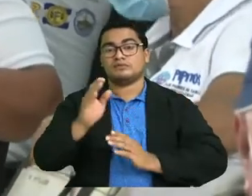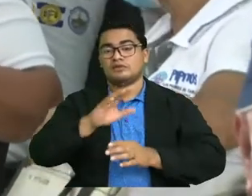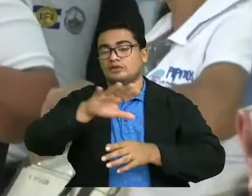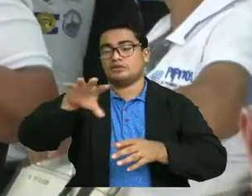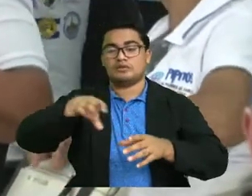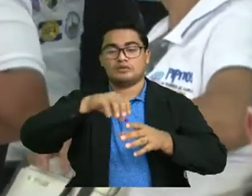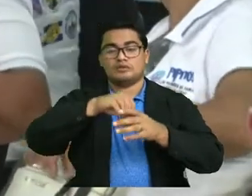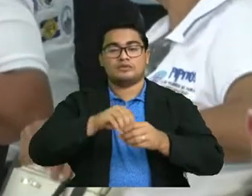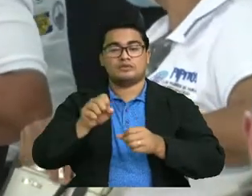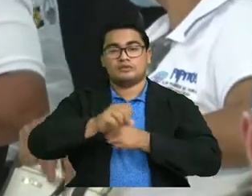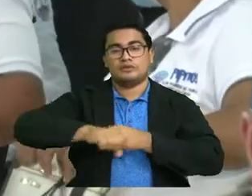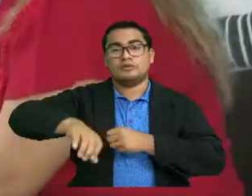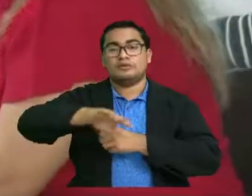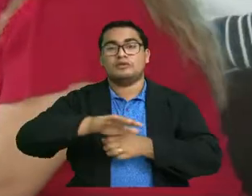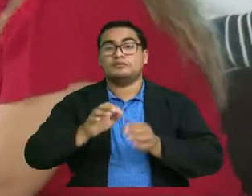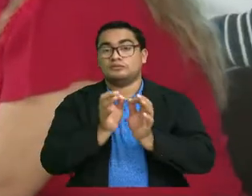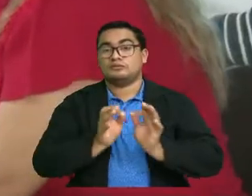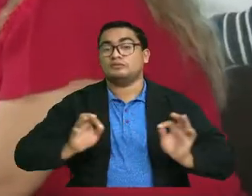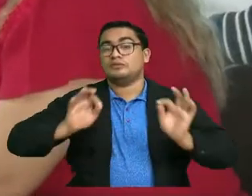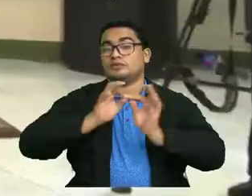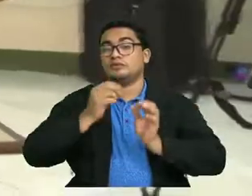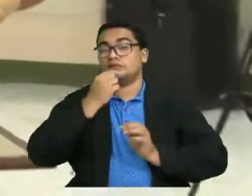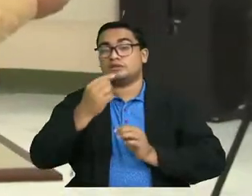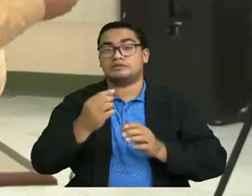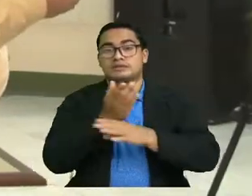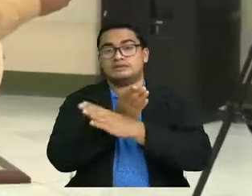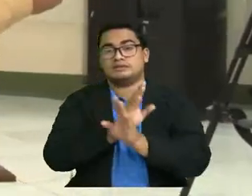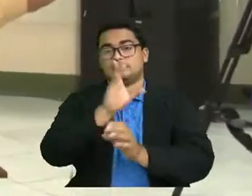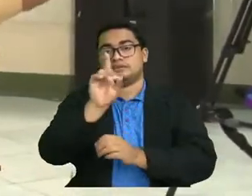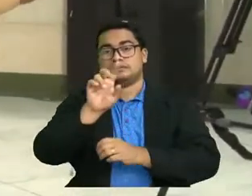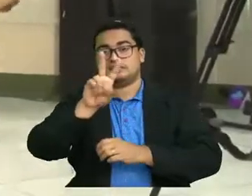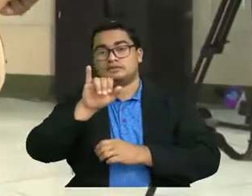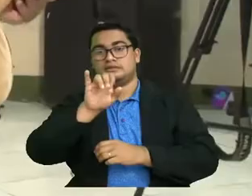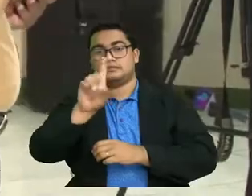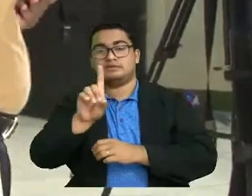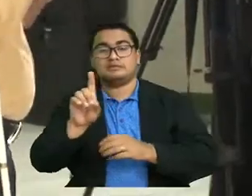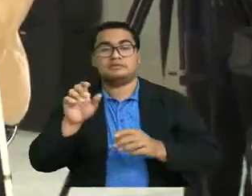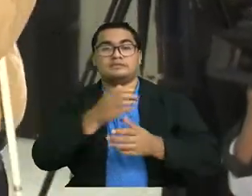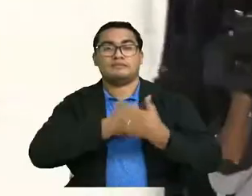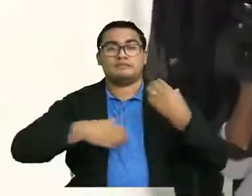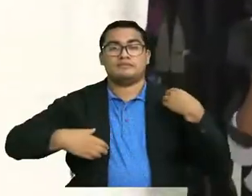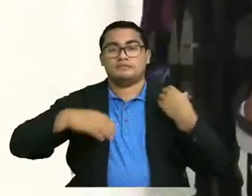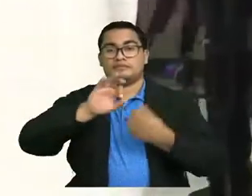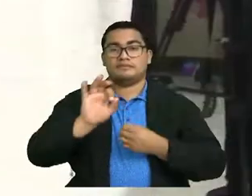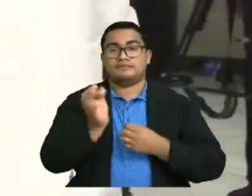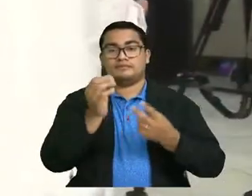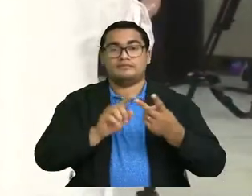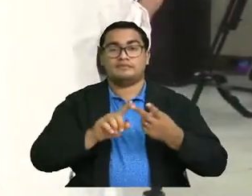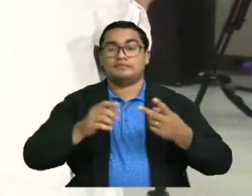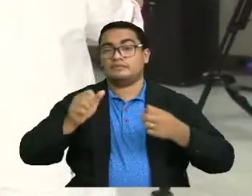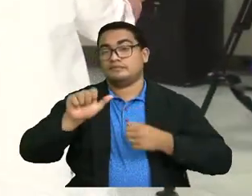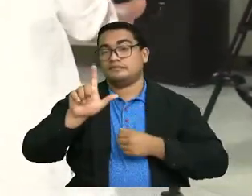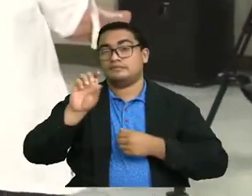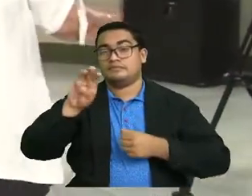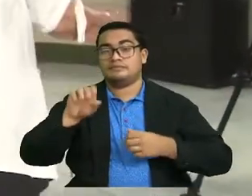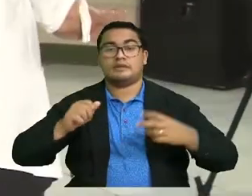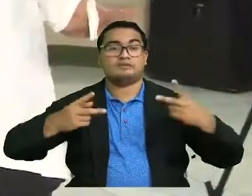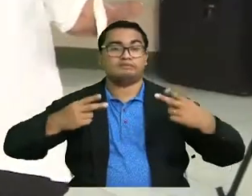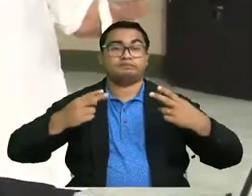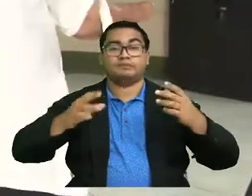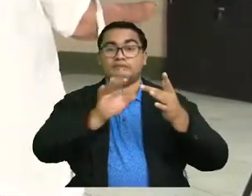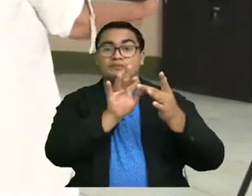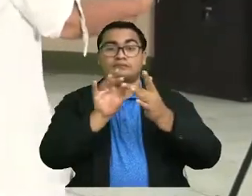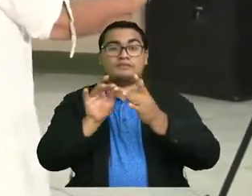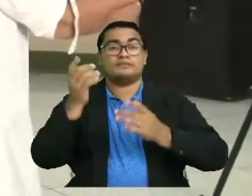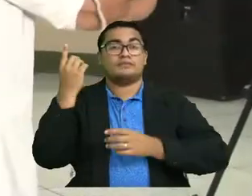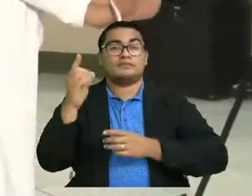social, en los que destacan los compañeros David López, presidente de FECONORI, Almanubia Baltodano, procurador especial de